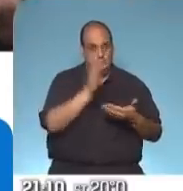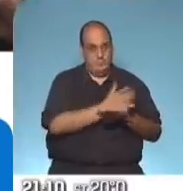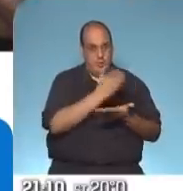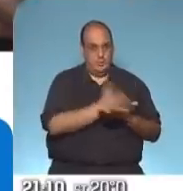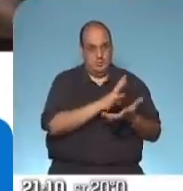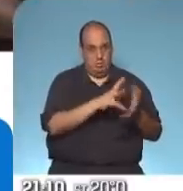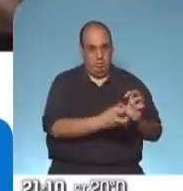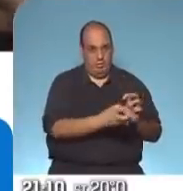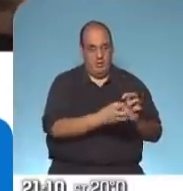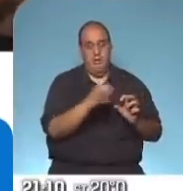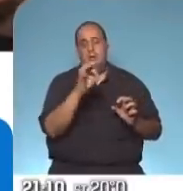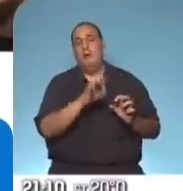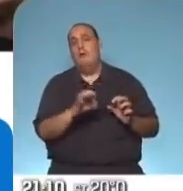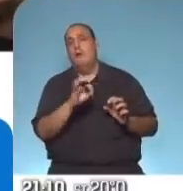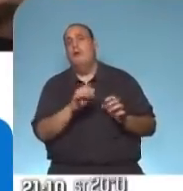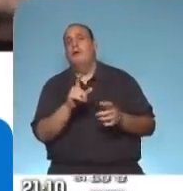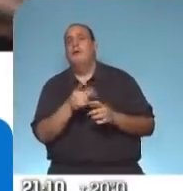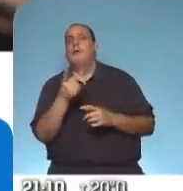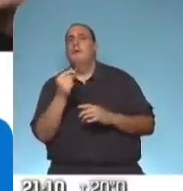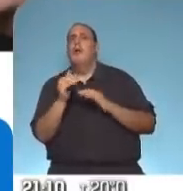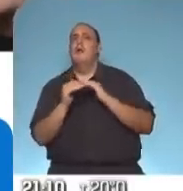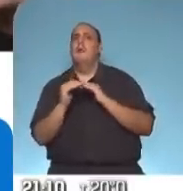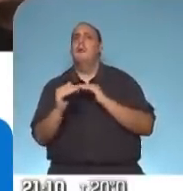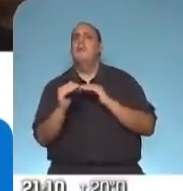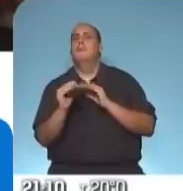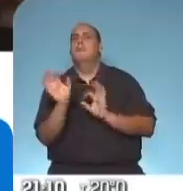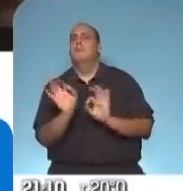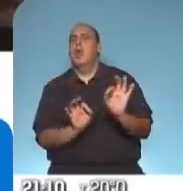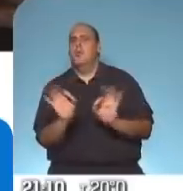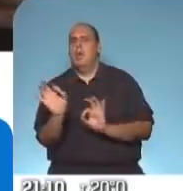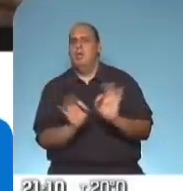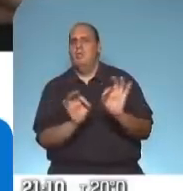o trato de establecer un precio sostén que me permita